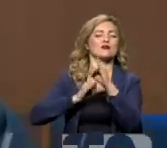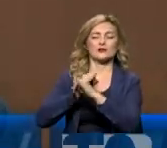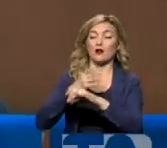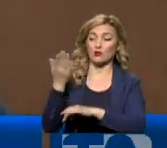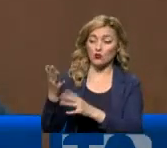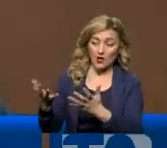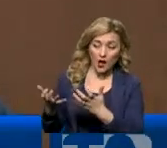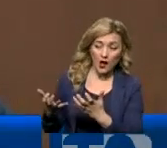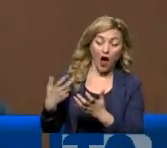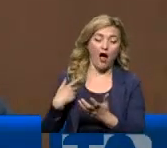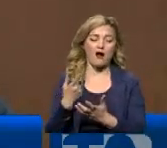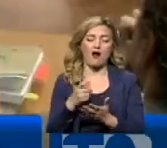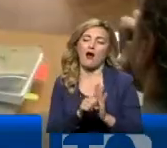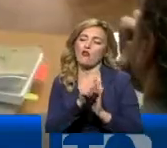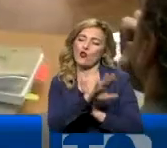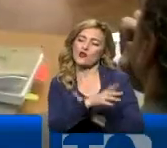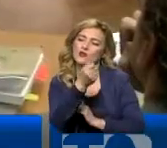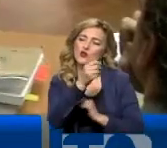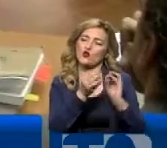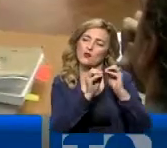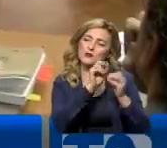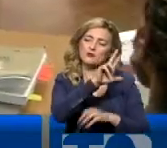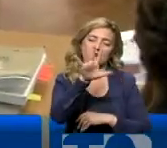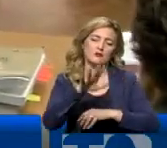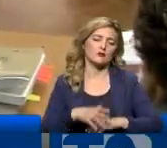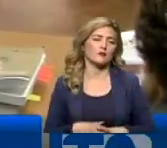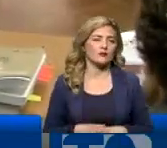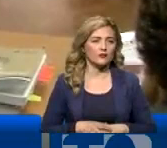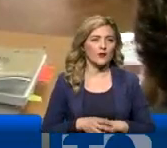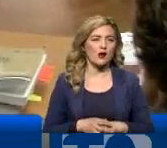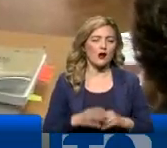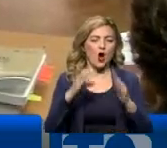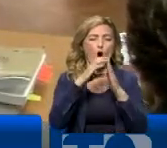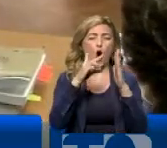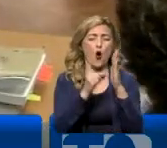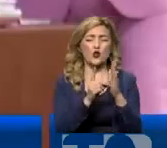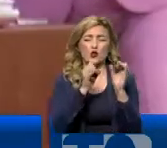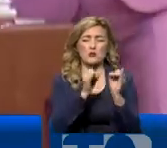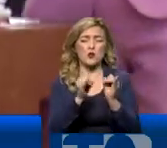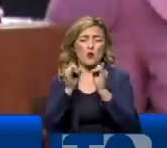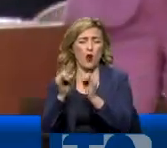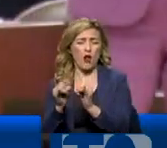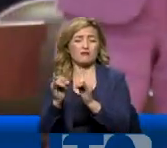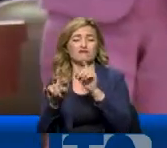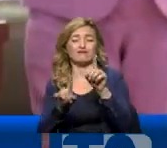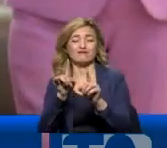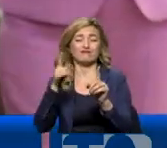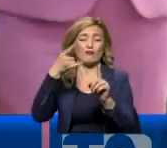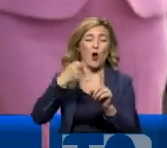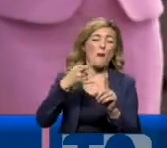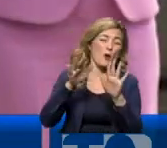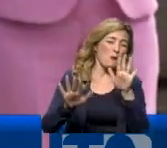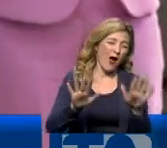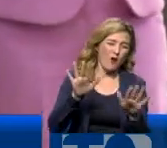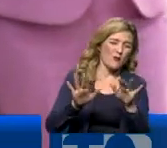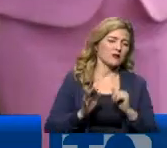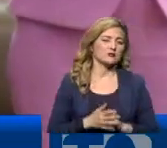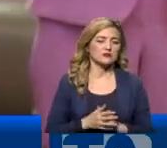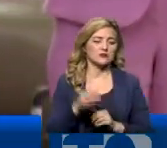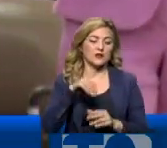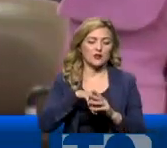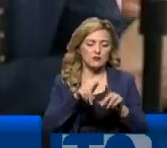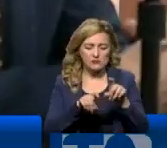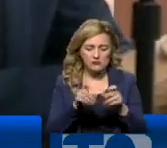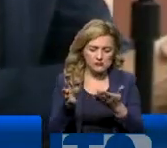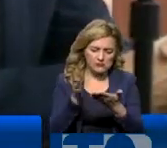Leyendo los códigos con los que cada exfuncionario ahora procesado en el caso Sobornos 2012-2016 era reconocido dentro de los